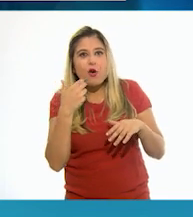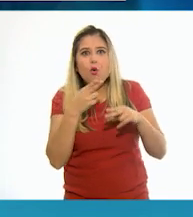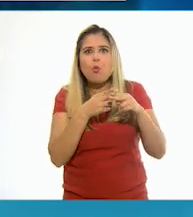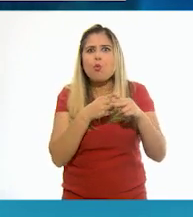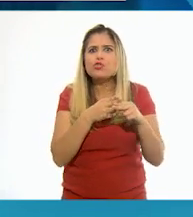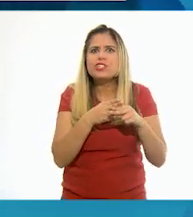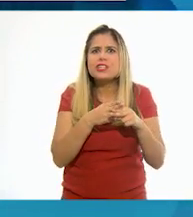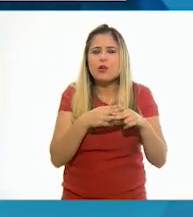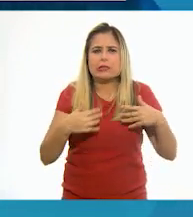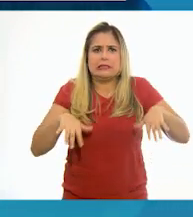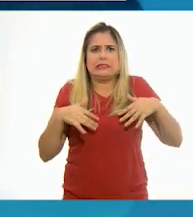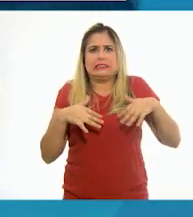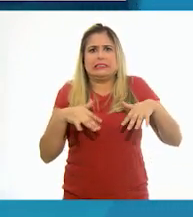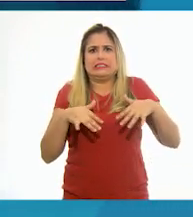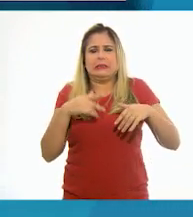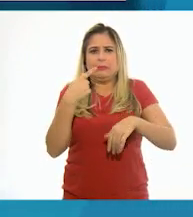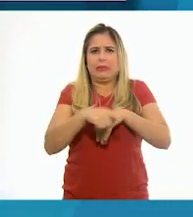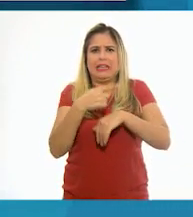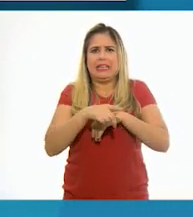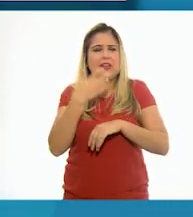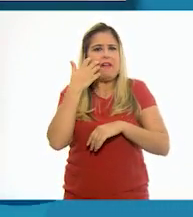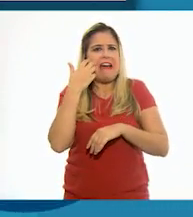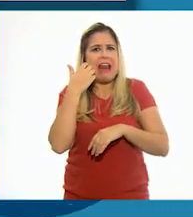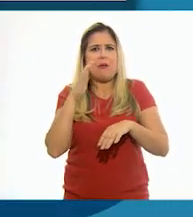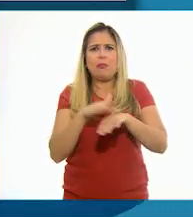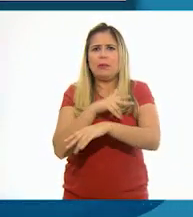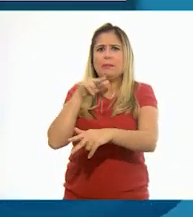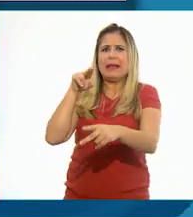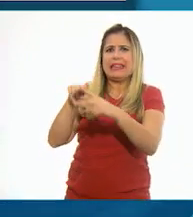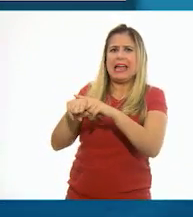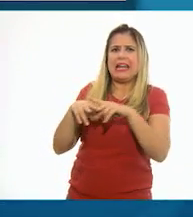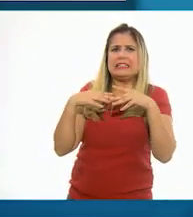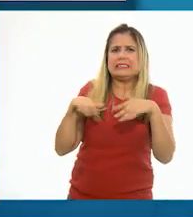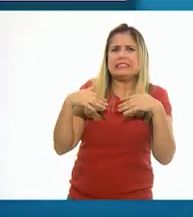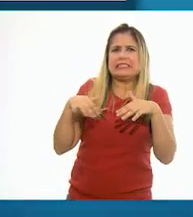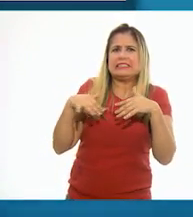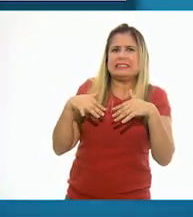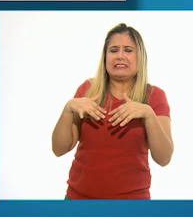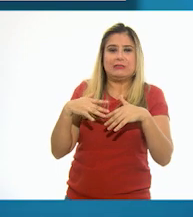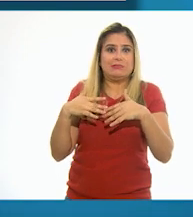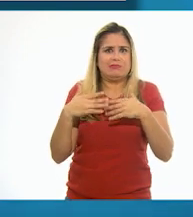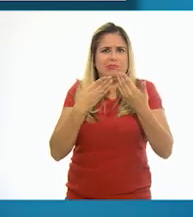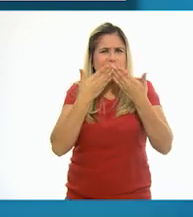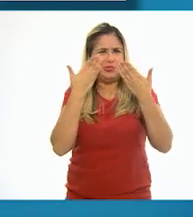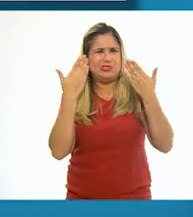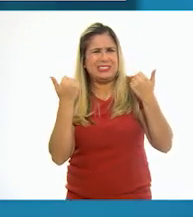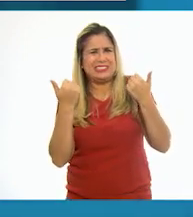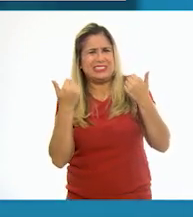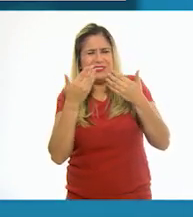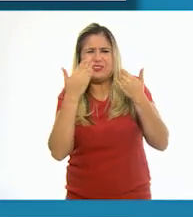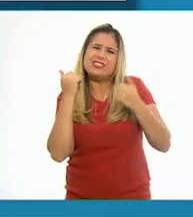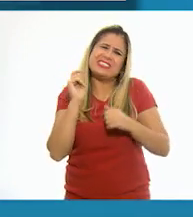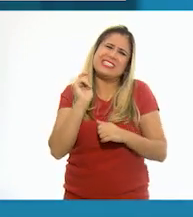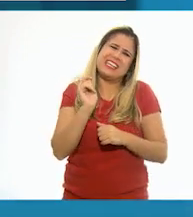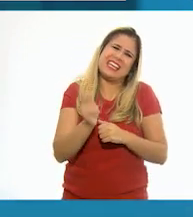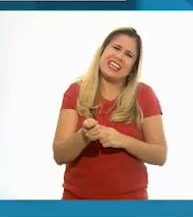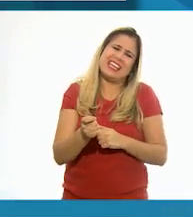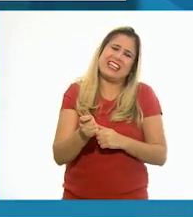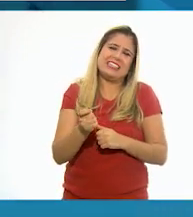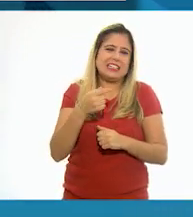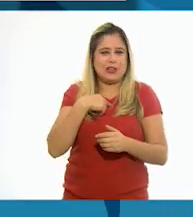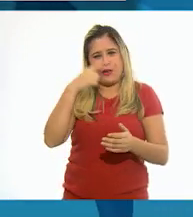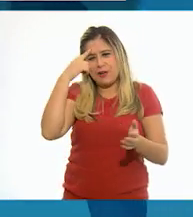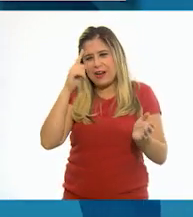cuchillo. ¡Ay, no! ¡Corre peligro ese gato porque lo van a matar! No, bueno, no sé. No sé qué es. Yo creo que va a